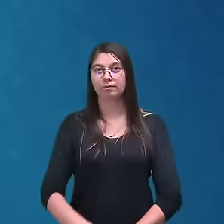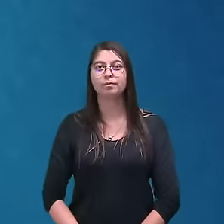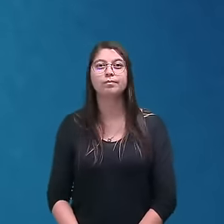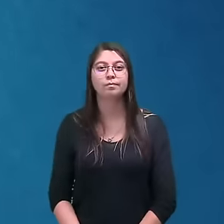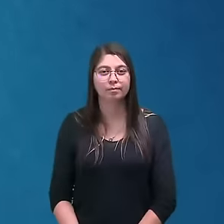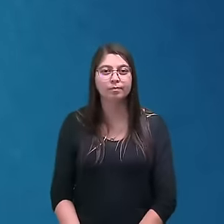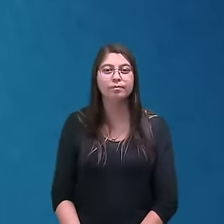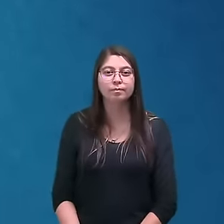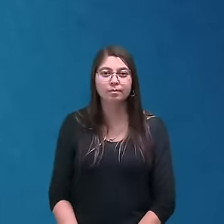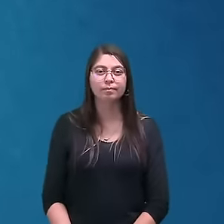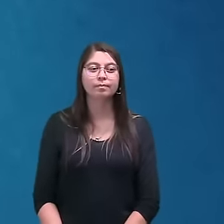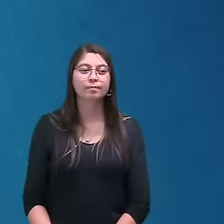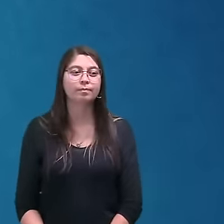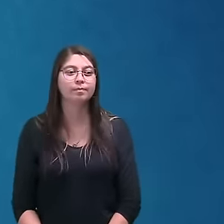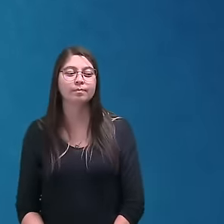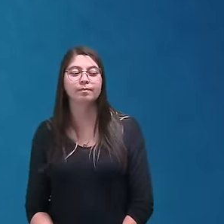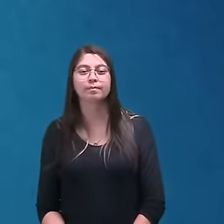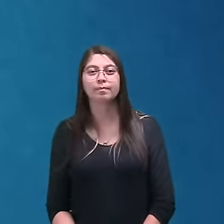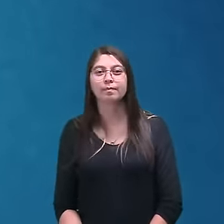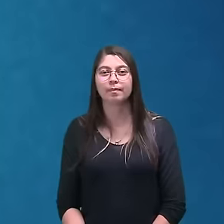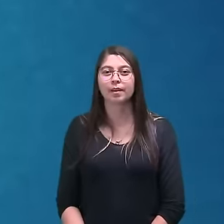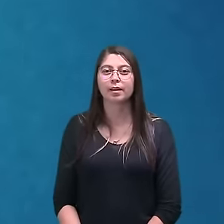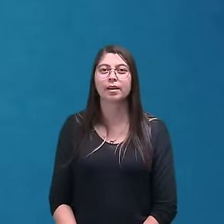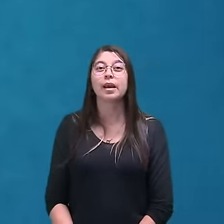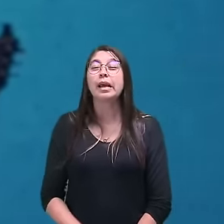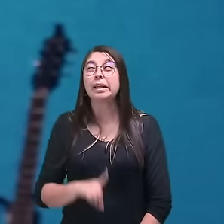Fala: Dios va a levantar a alguien que acredita en tu sueño.